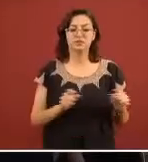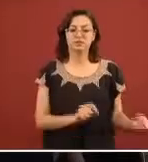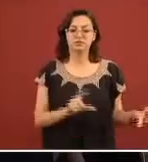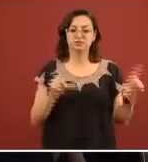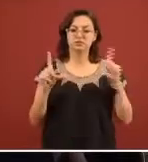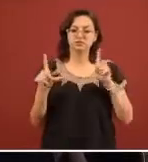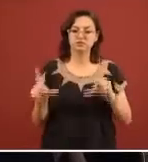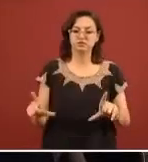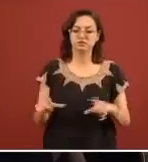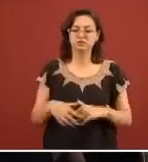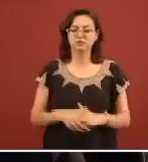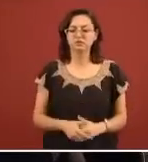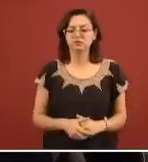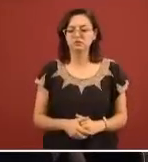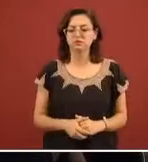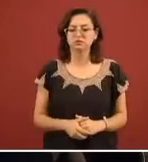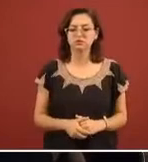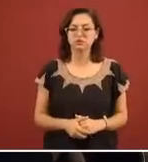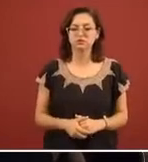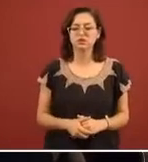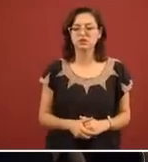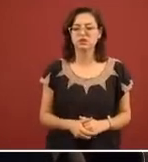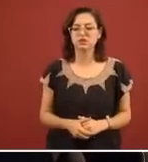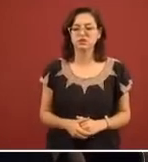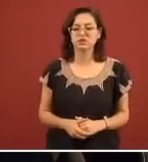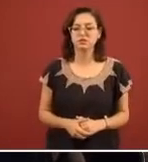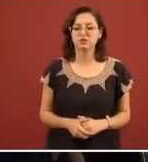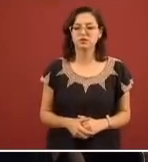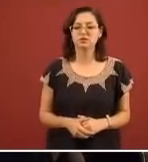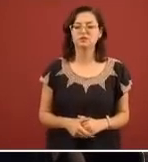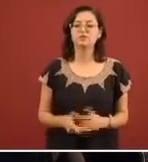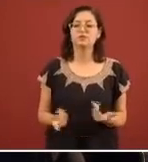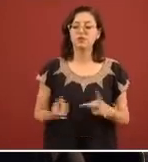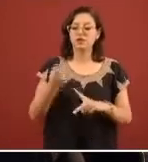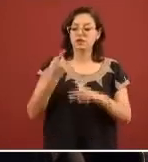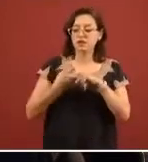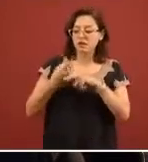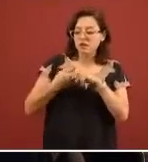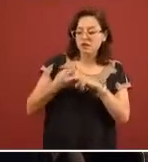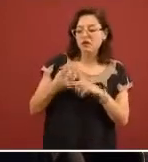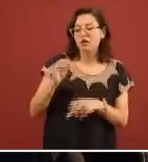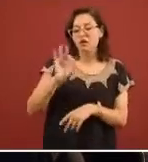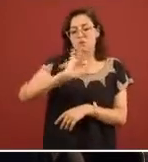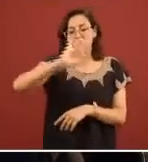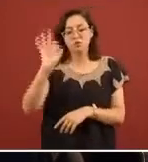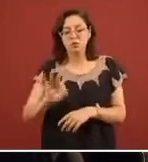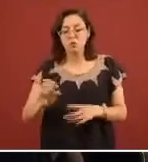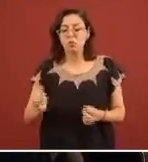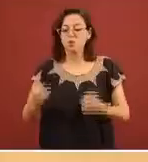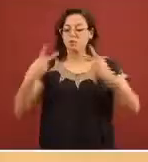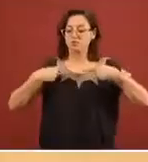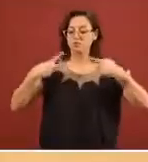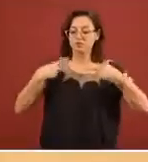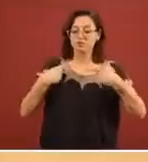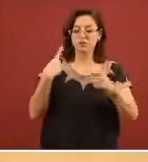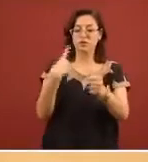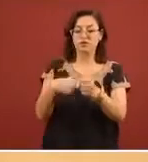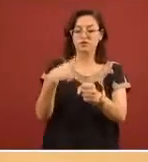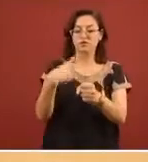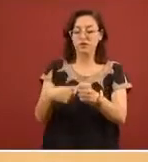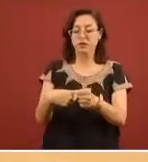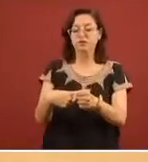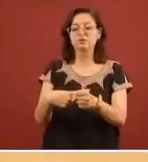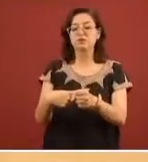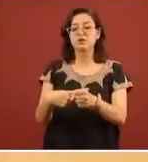diapositiva, tenemos nuestro porcentaje de positividad. En esta ya empezamos a incluir